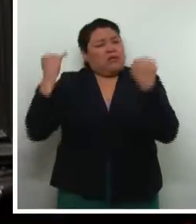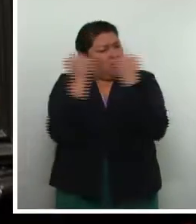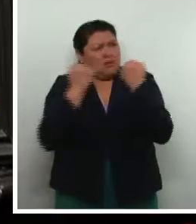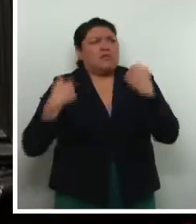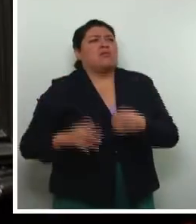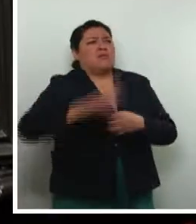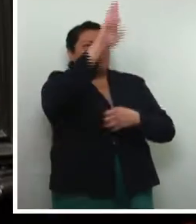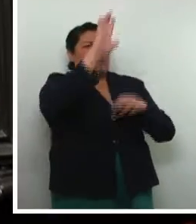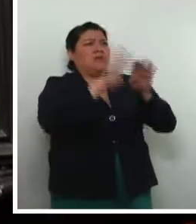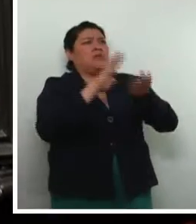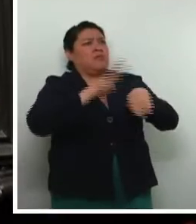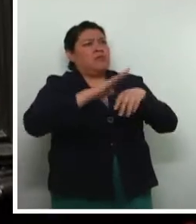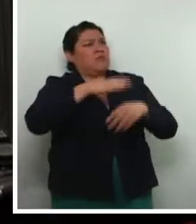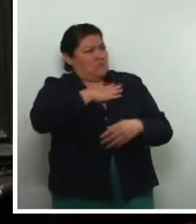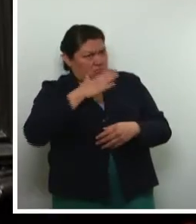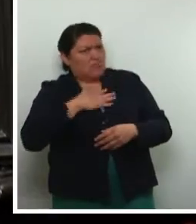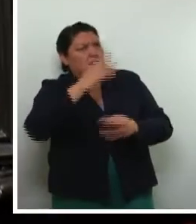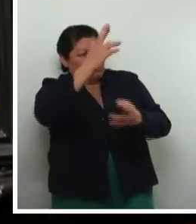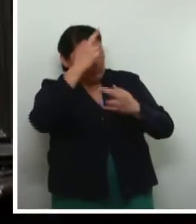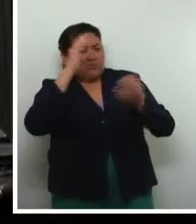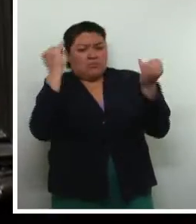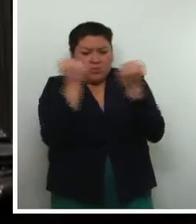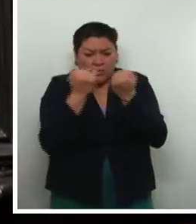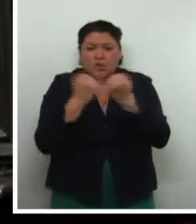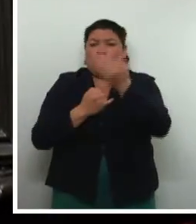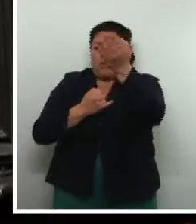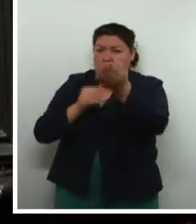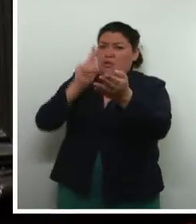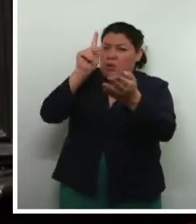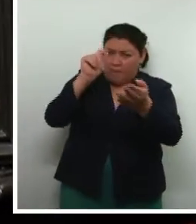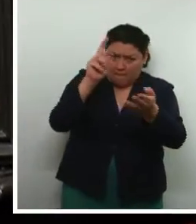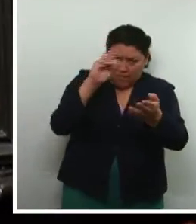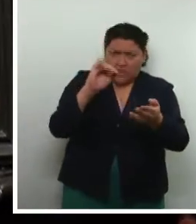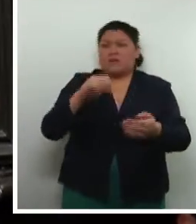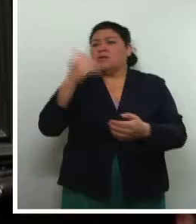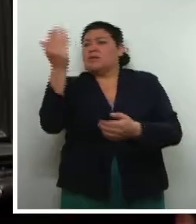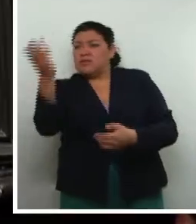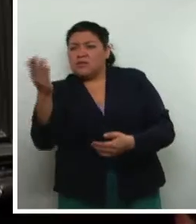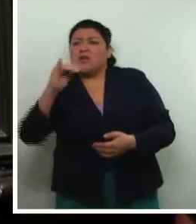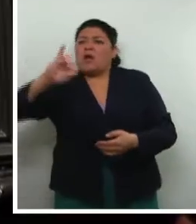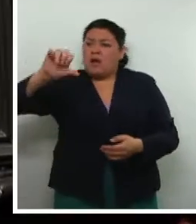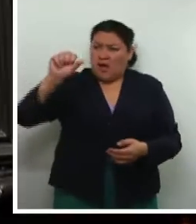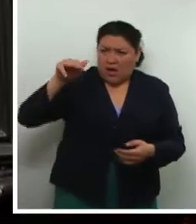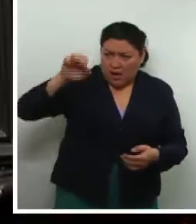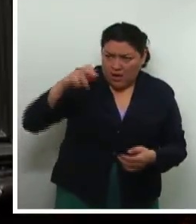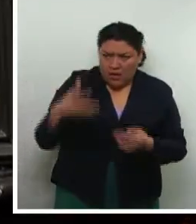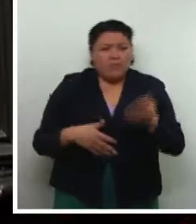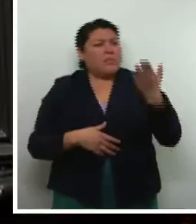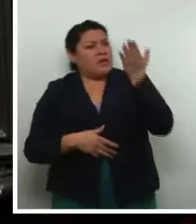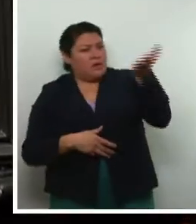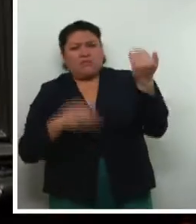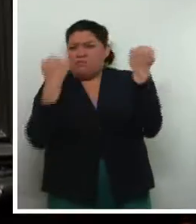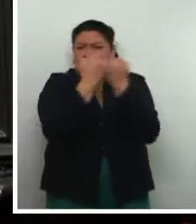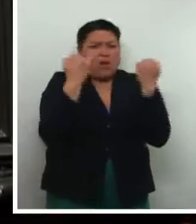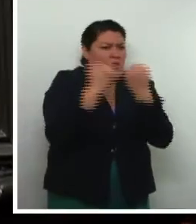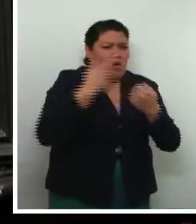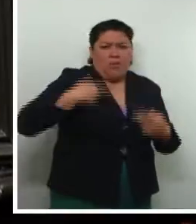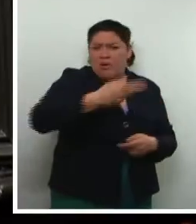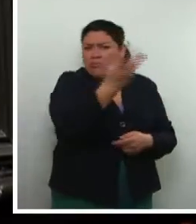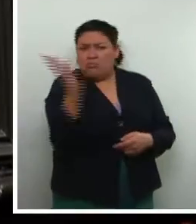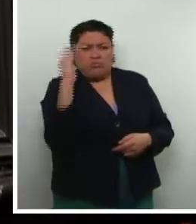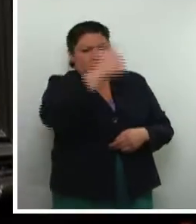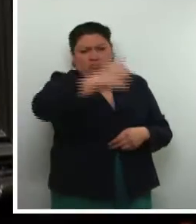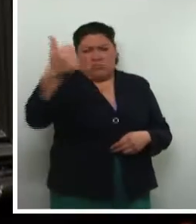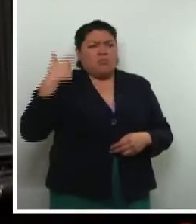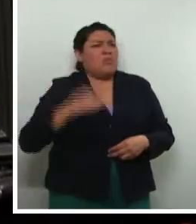misma solicitud. Lo puede hacer Patricia Ruiz, lo puede hacer Jaime Cárdenas y los demás